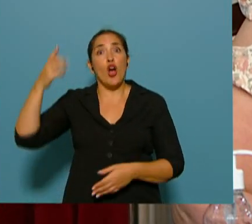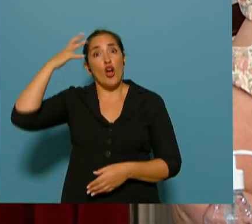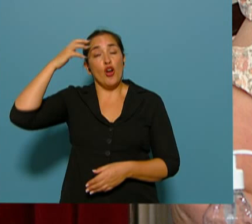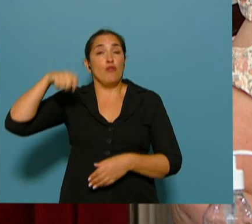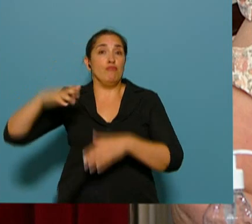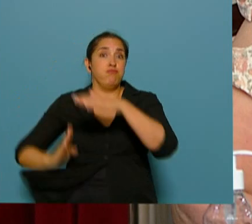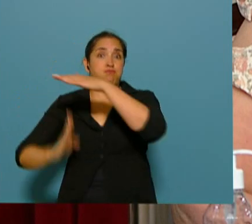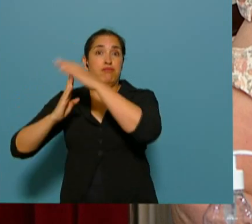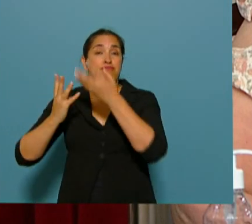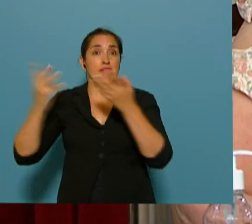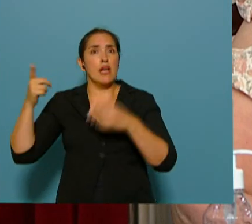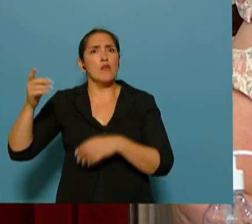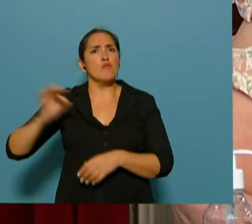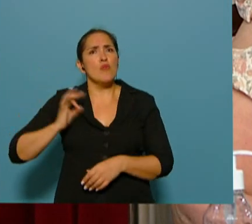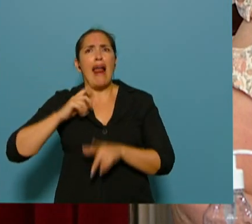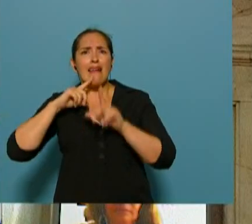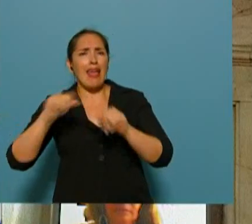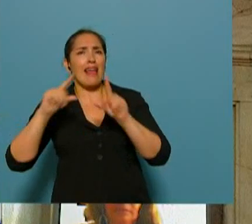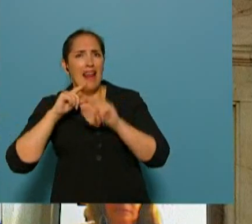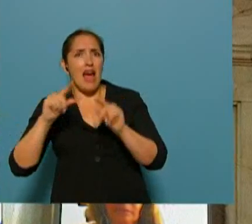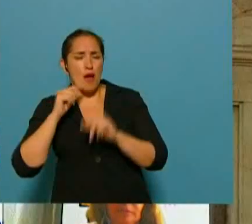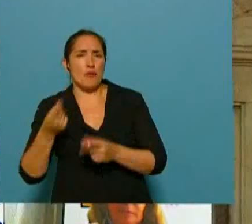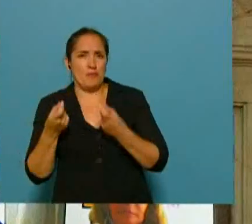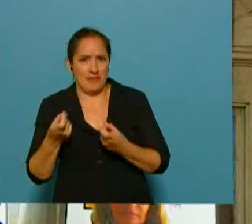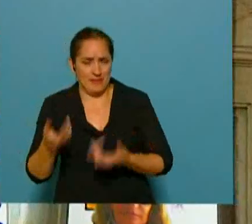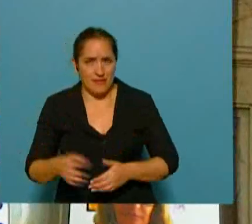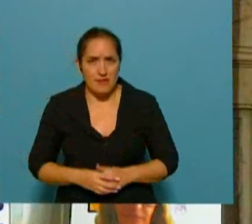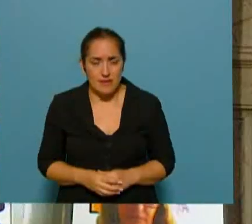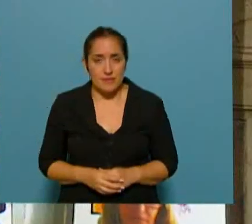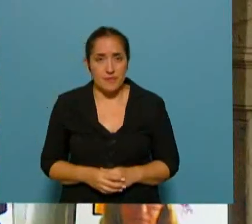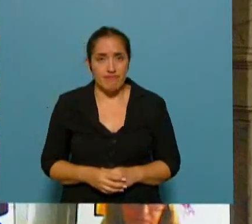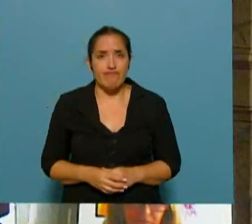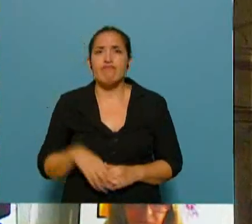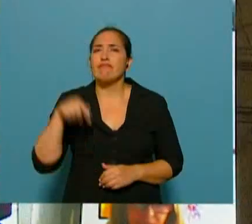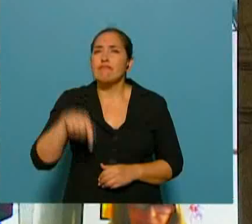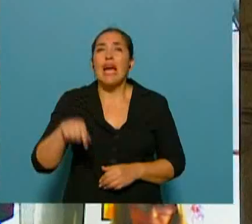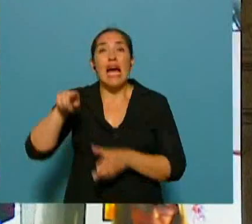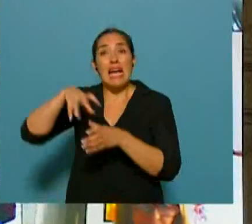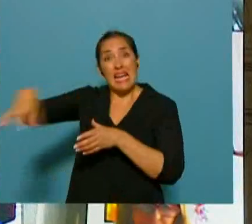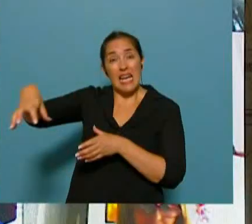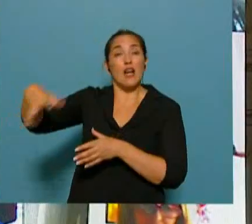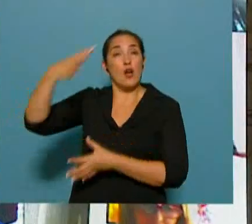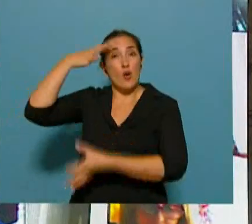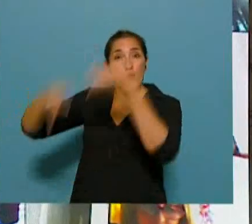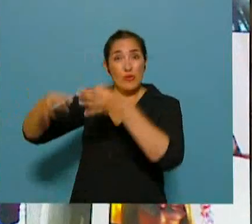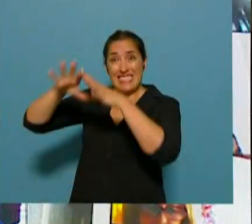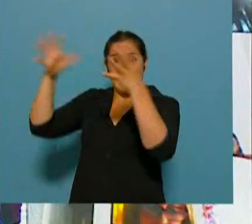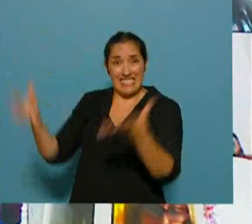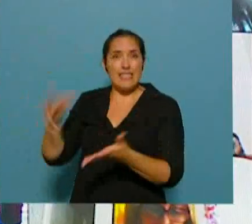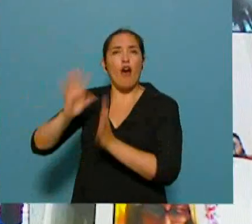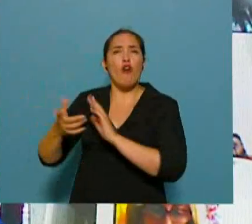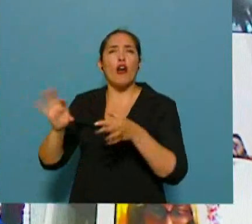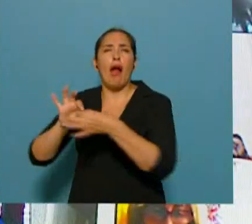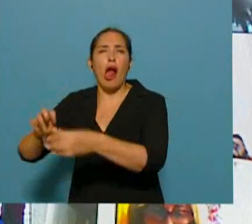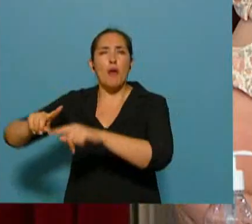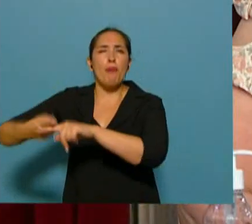de Justicia viene sosteniendo hace años. Debemos despolitizar ese ámbito para que los mejores y más